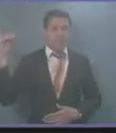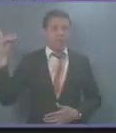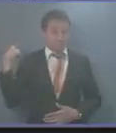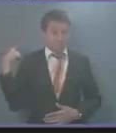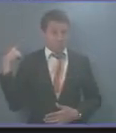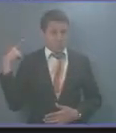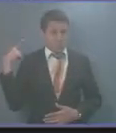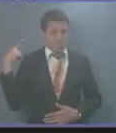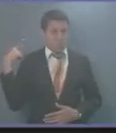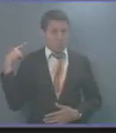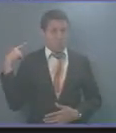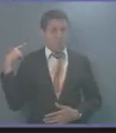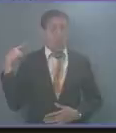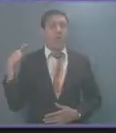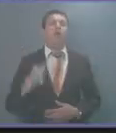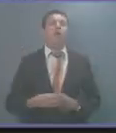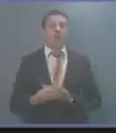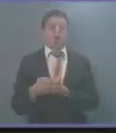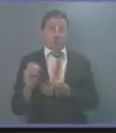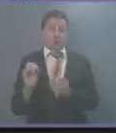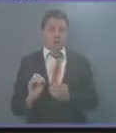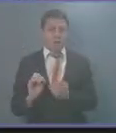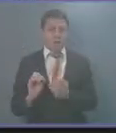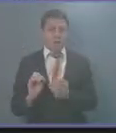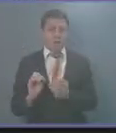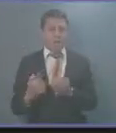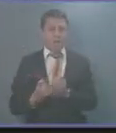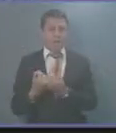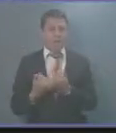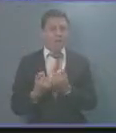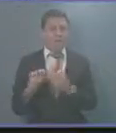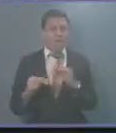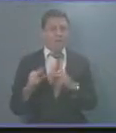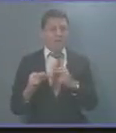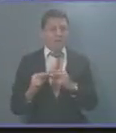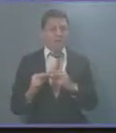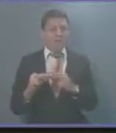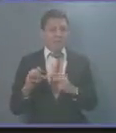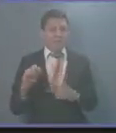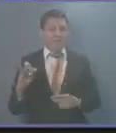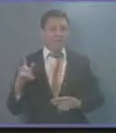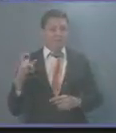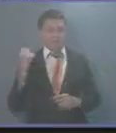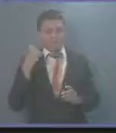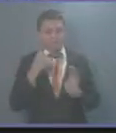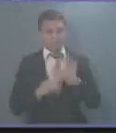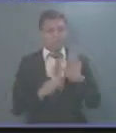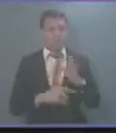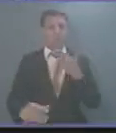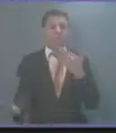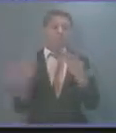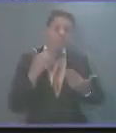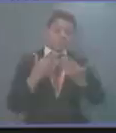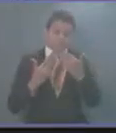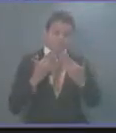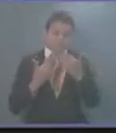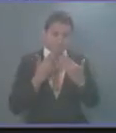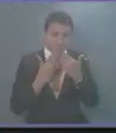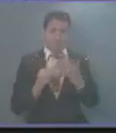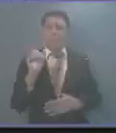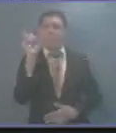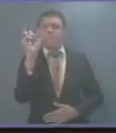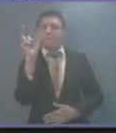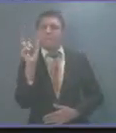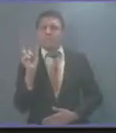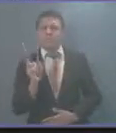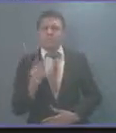de Reconstrucción del Tejido Social para que presente explicaciones a los conceptos vertidos